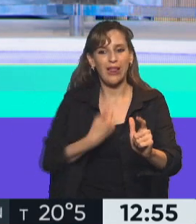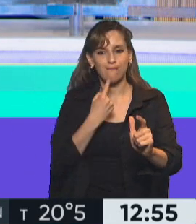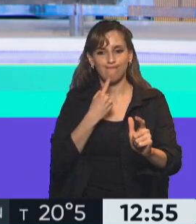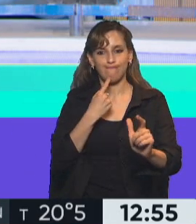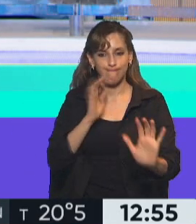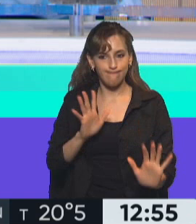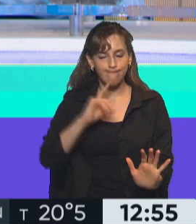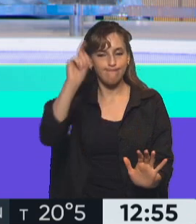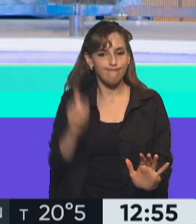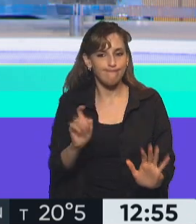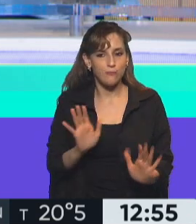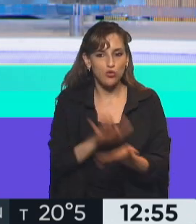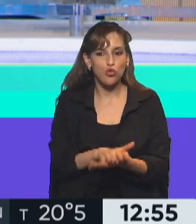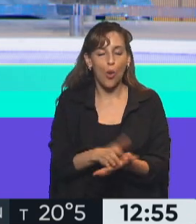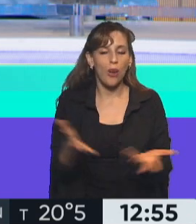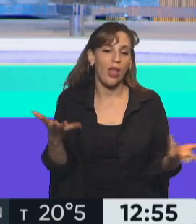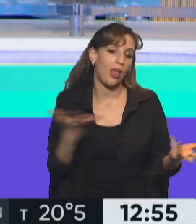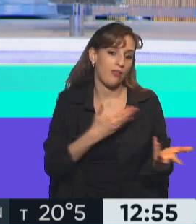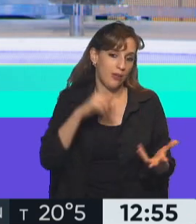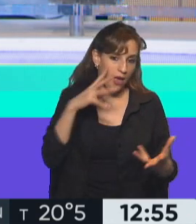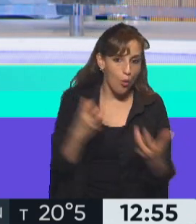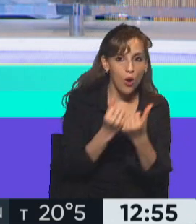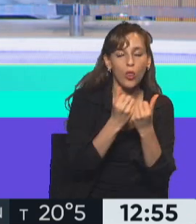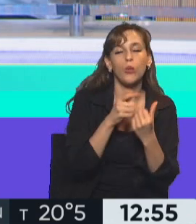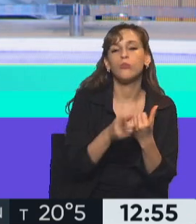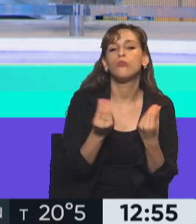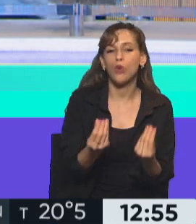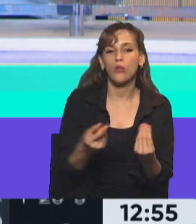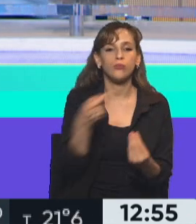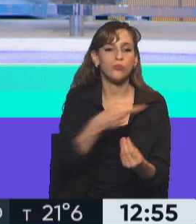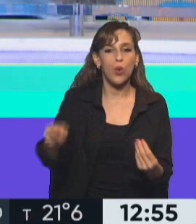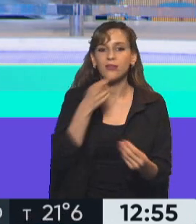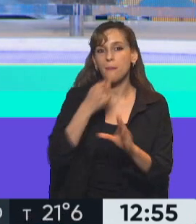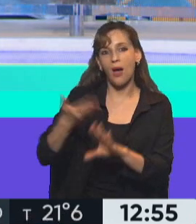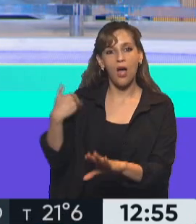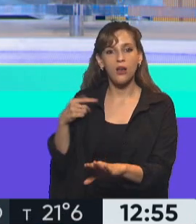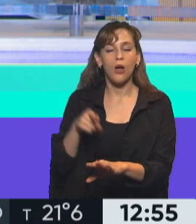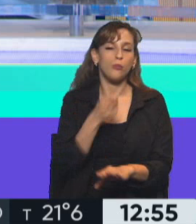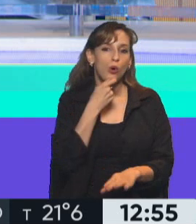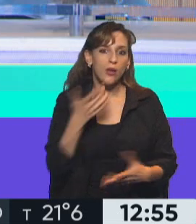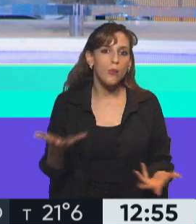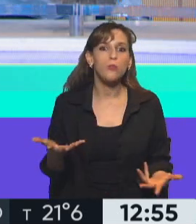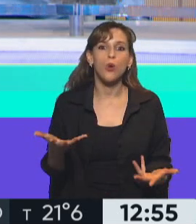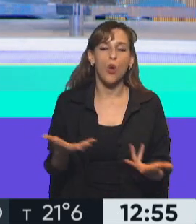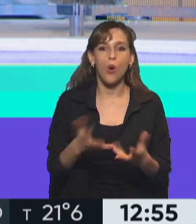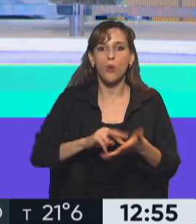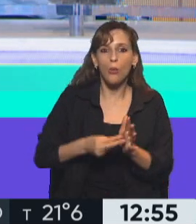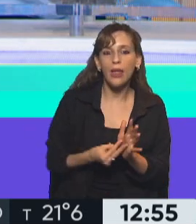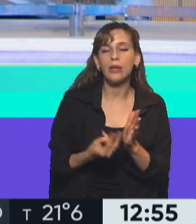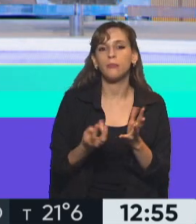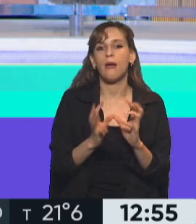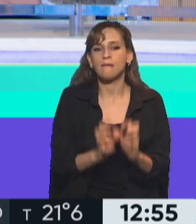respecto al acuerdo con el fondo, porque en algún punto lo que hasta hace una semana podía ser un escenario de un problema, ¿sí?